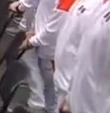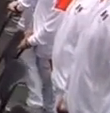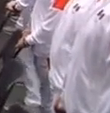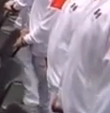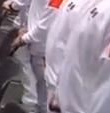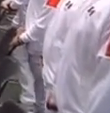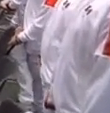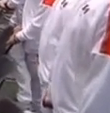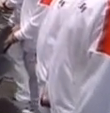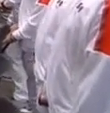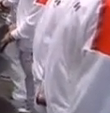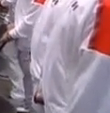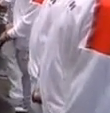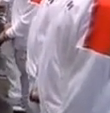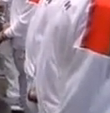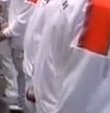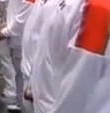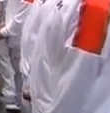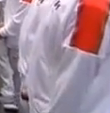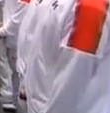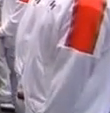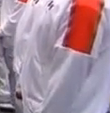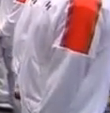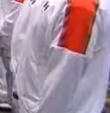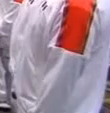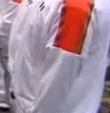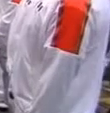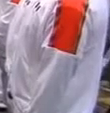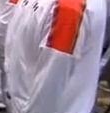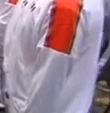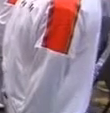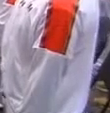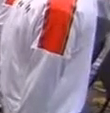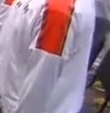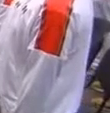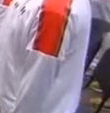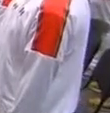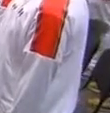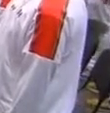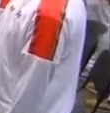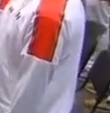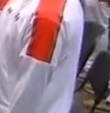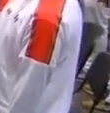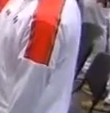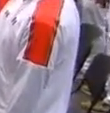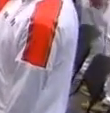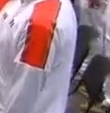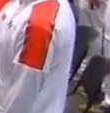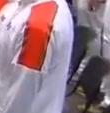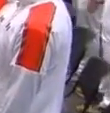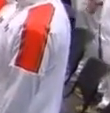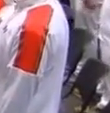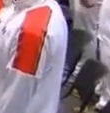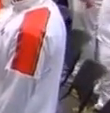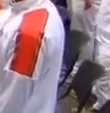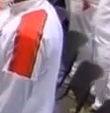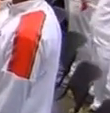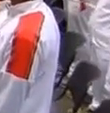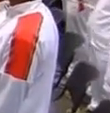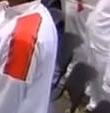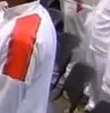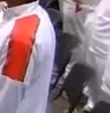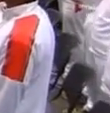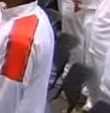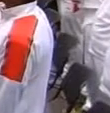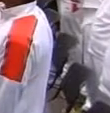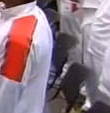Damas y caballeros, Escuchemos el mensaje del presidente